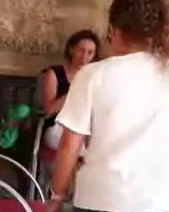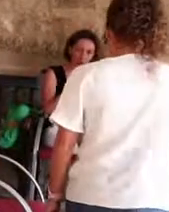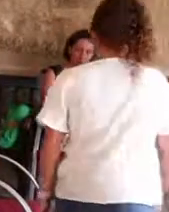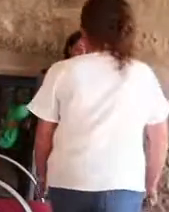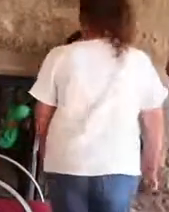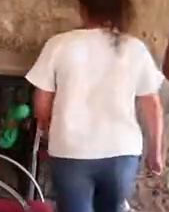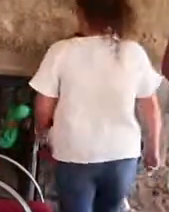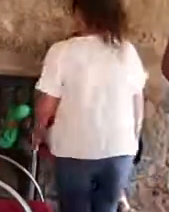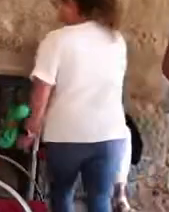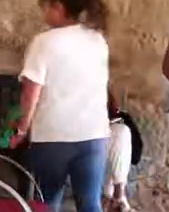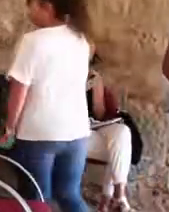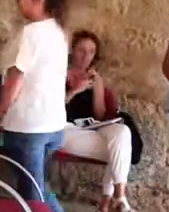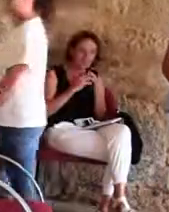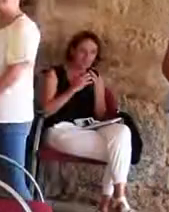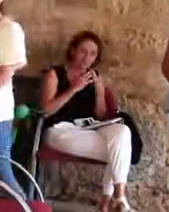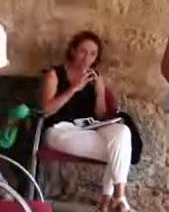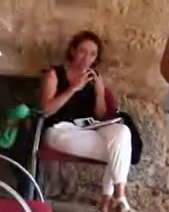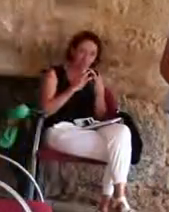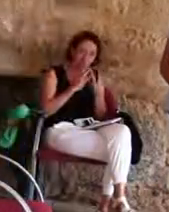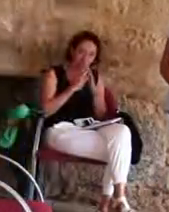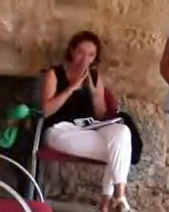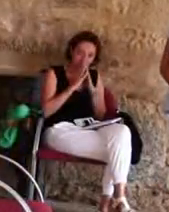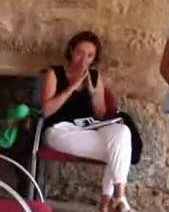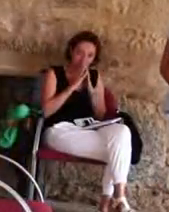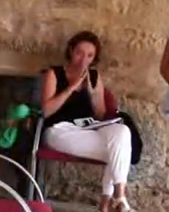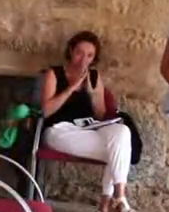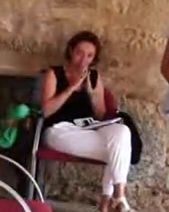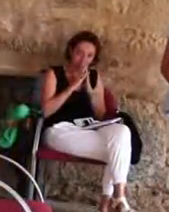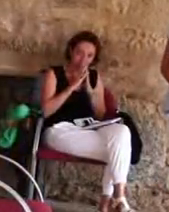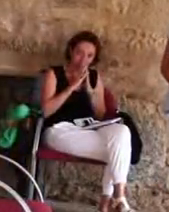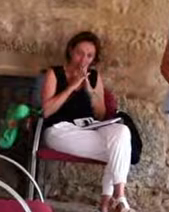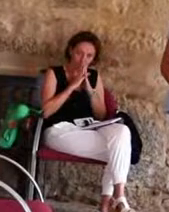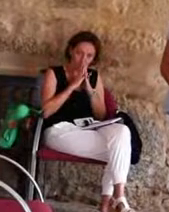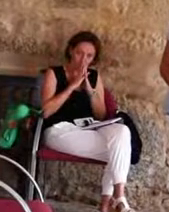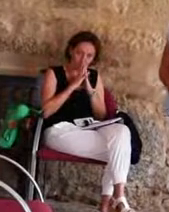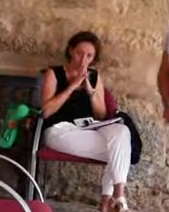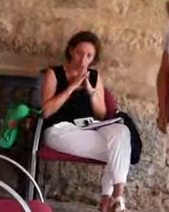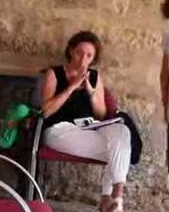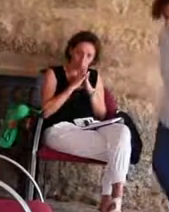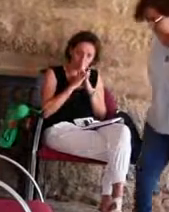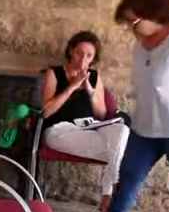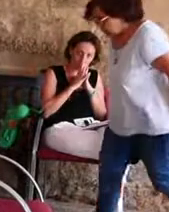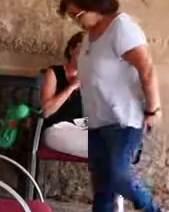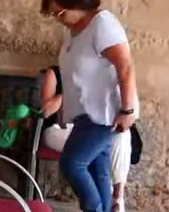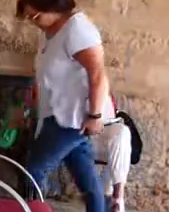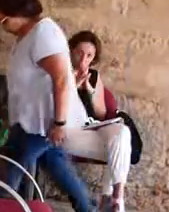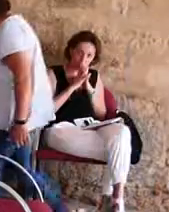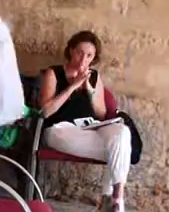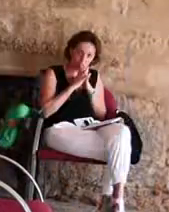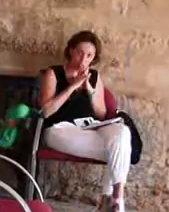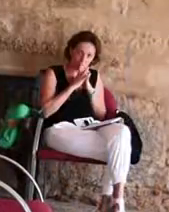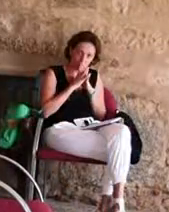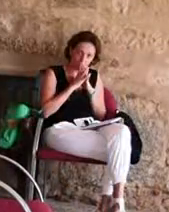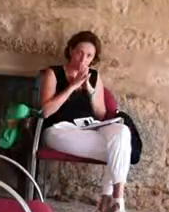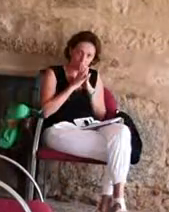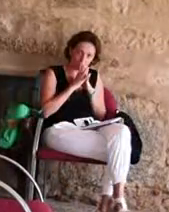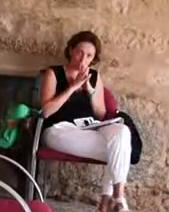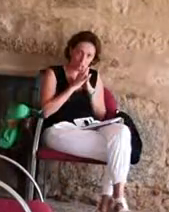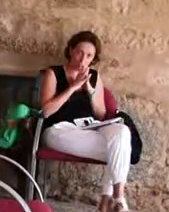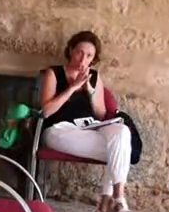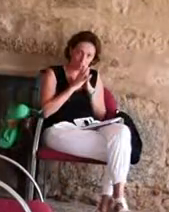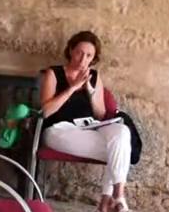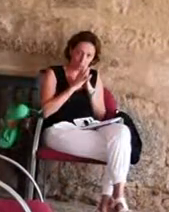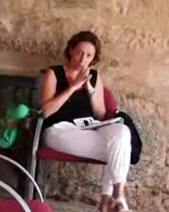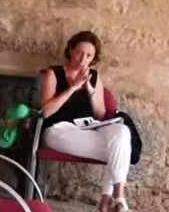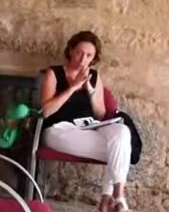no solamente Teresa creo que es muy importante comentar que el sobre